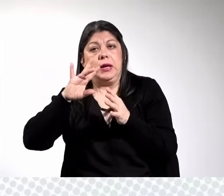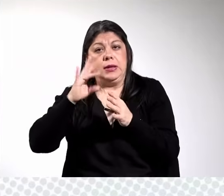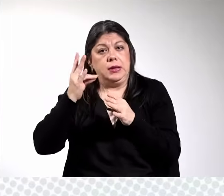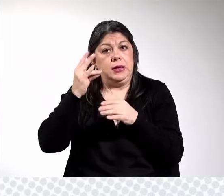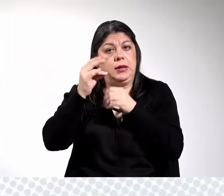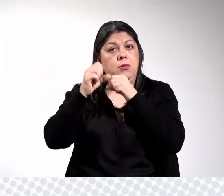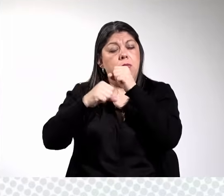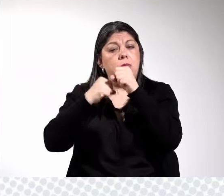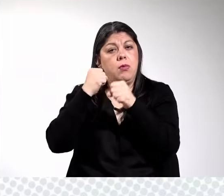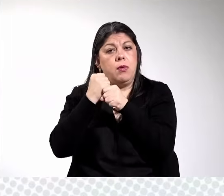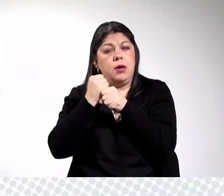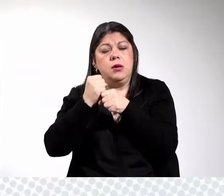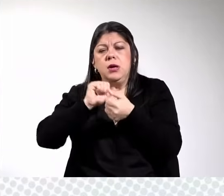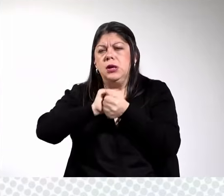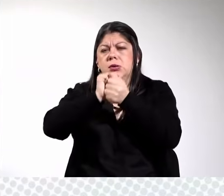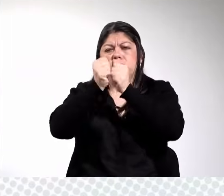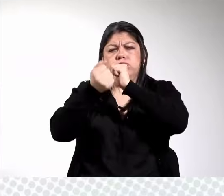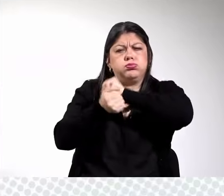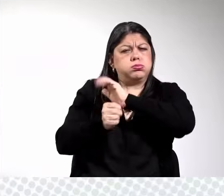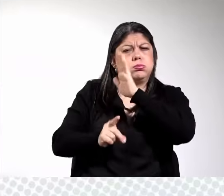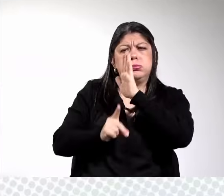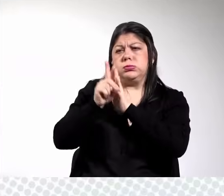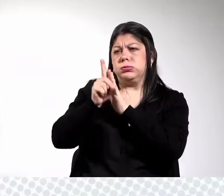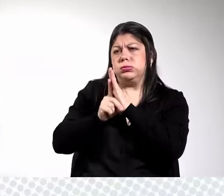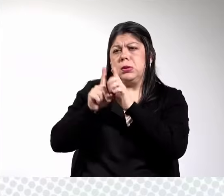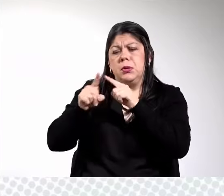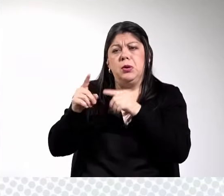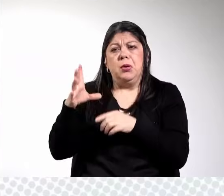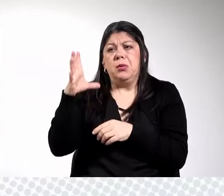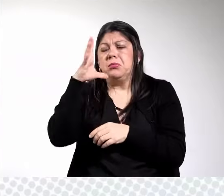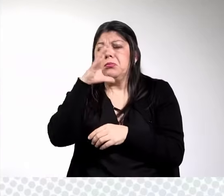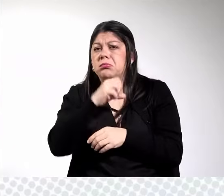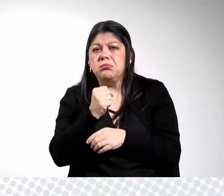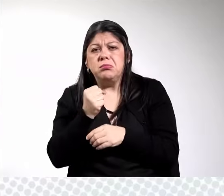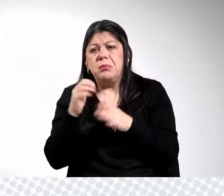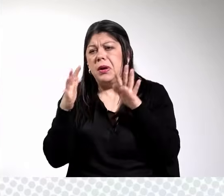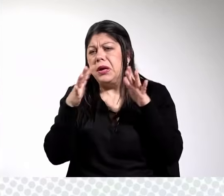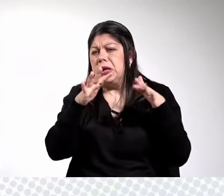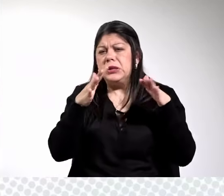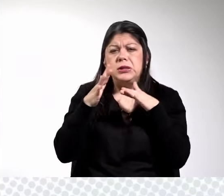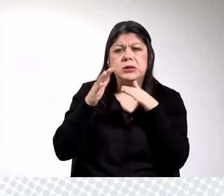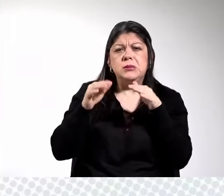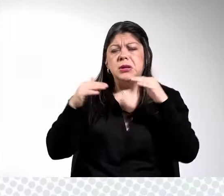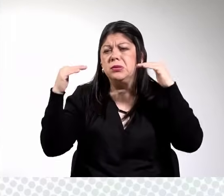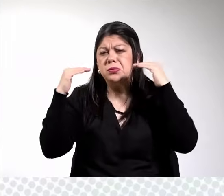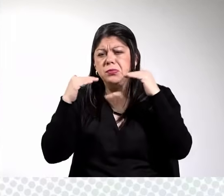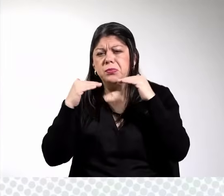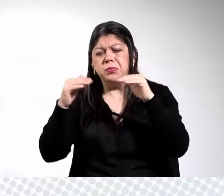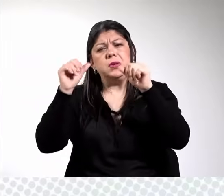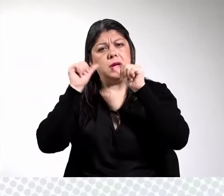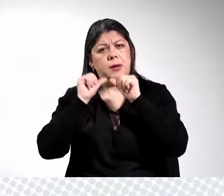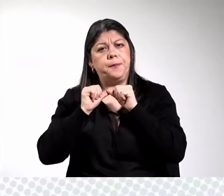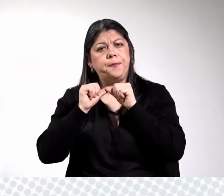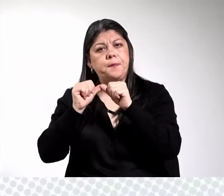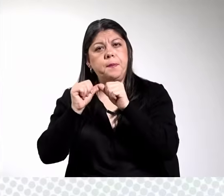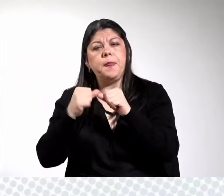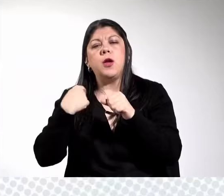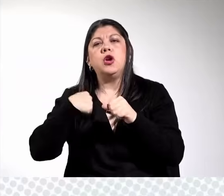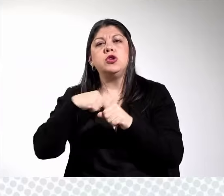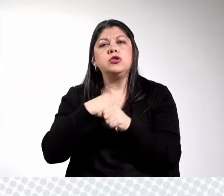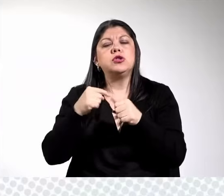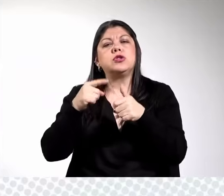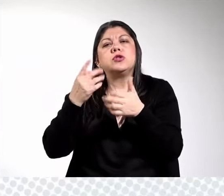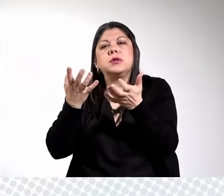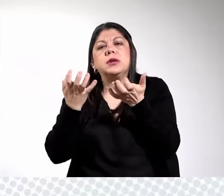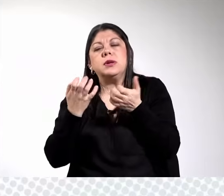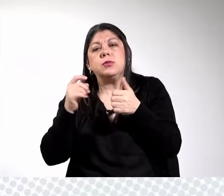año trascendental para su desarrollo, pero los tomamos medio, se nivelan y siguen. Nosotros creemos que los primeros